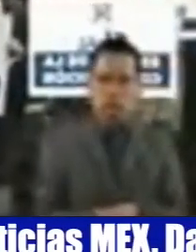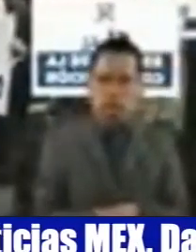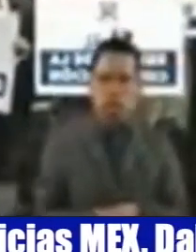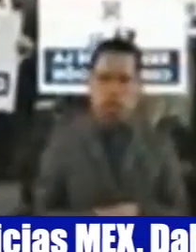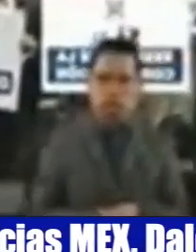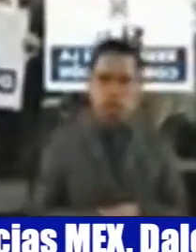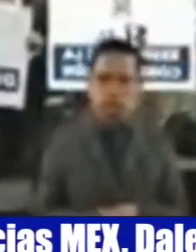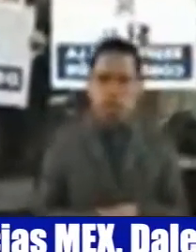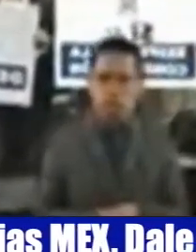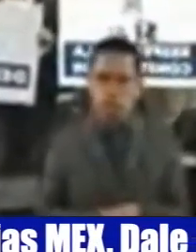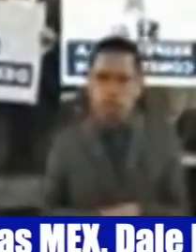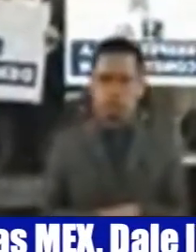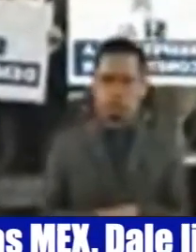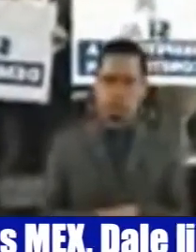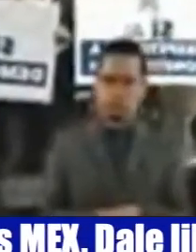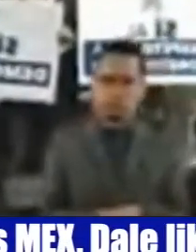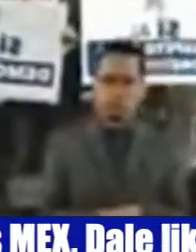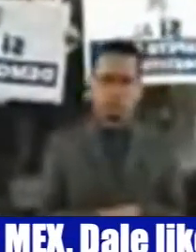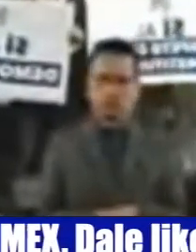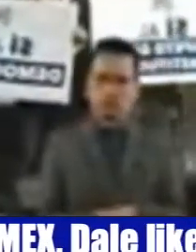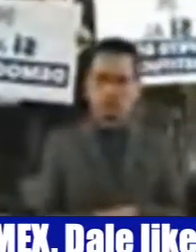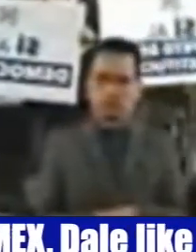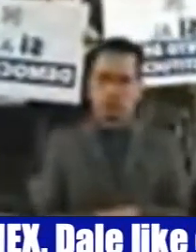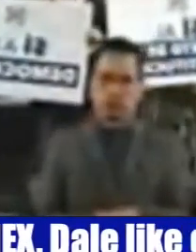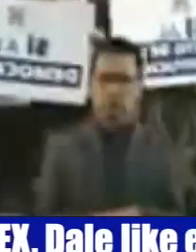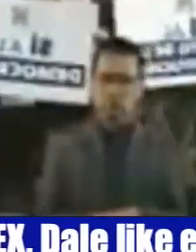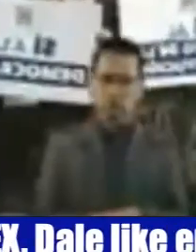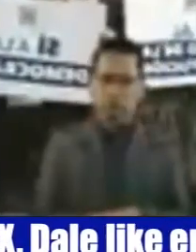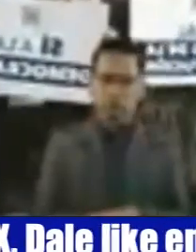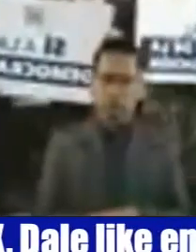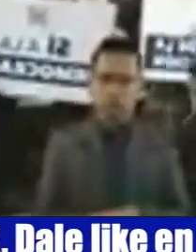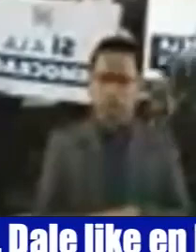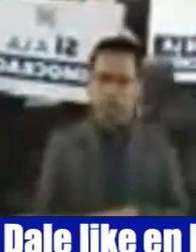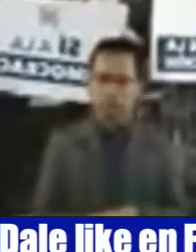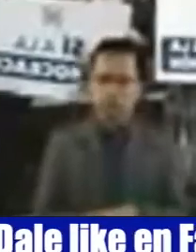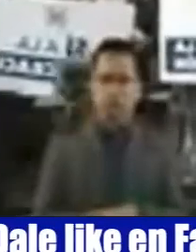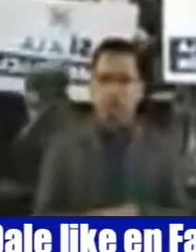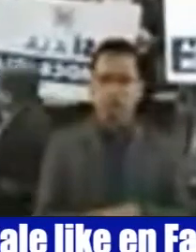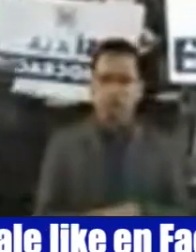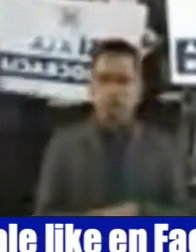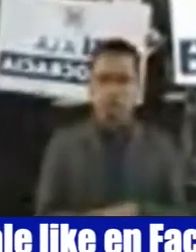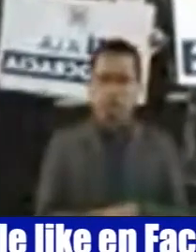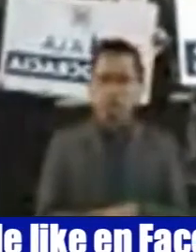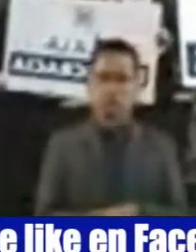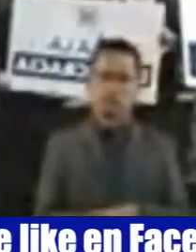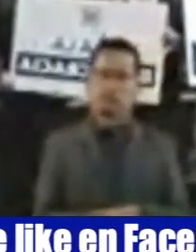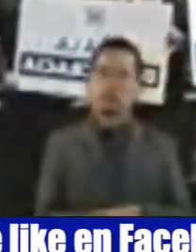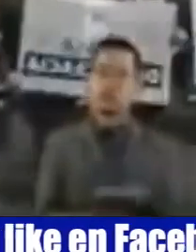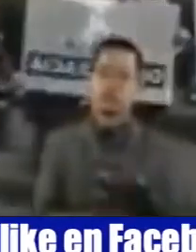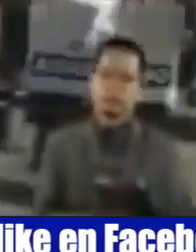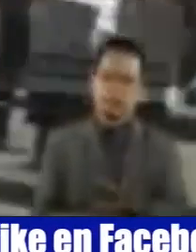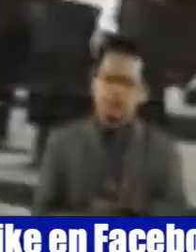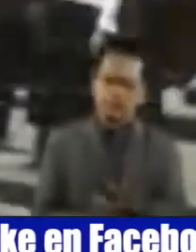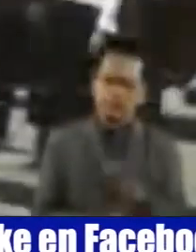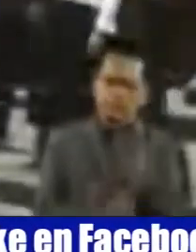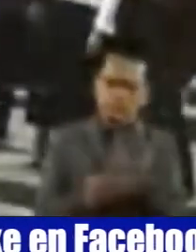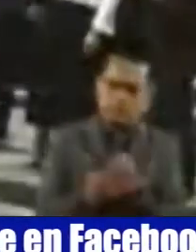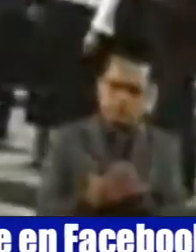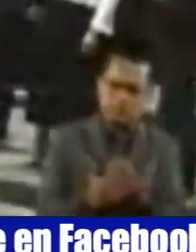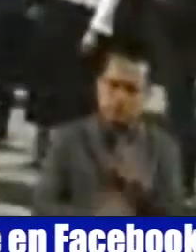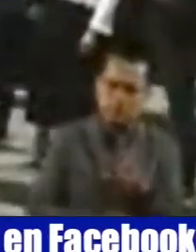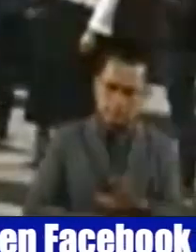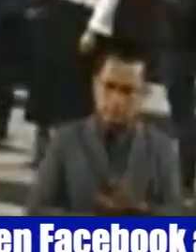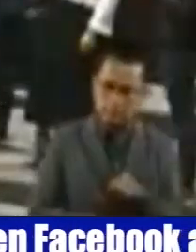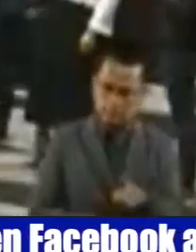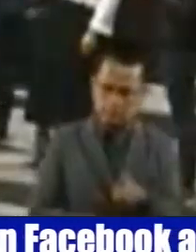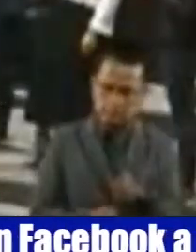No es cierto que no es cierto lo que dice el secretario Crescencio Sandoval. ¿Me permite